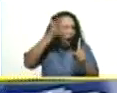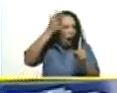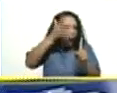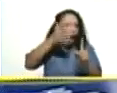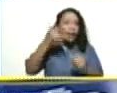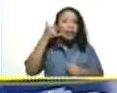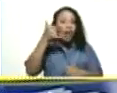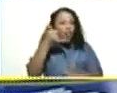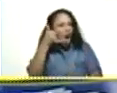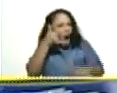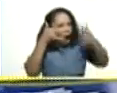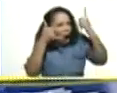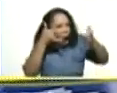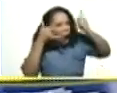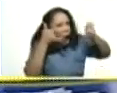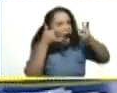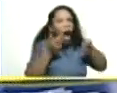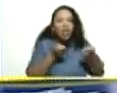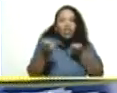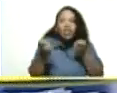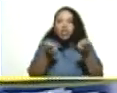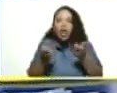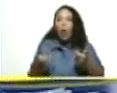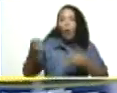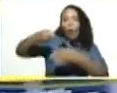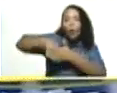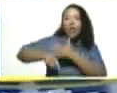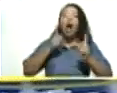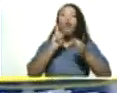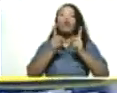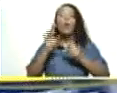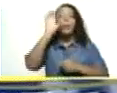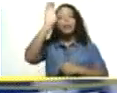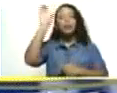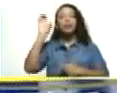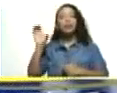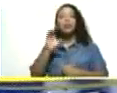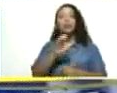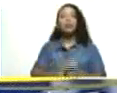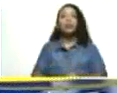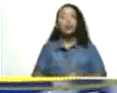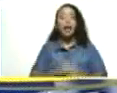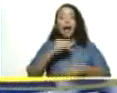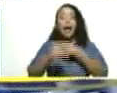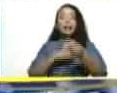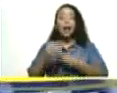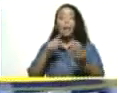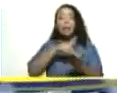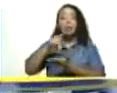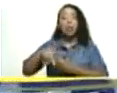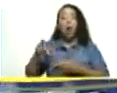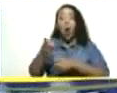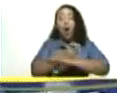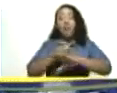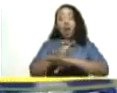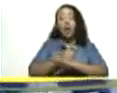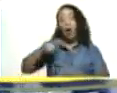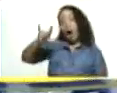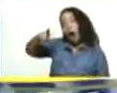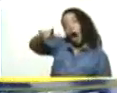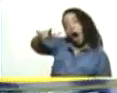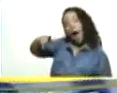teléfono, a congelarles las cuentas. Y en algunos países hicieron maniobras con gobiernos títeres del imperialismo